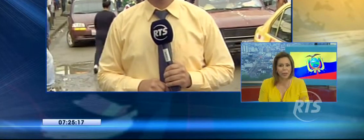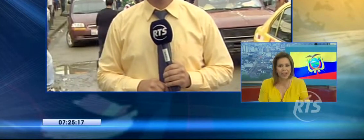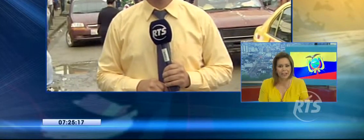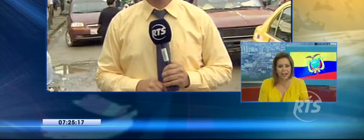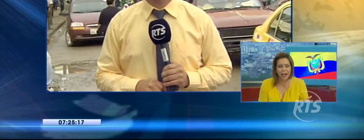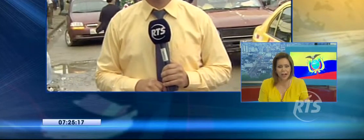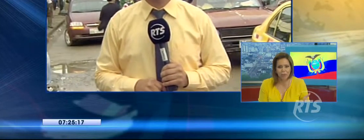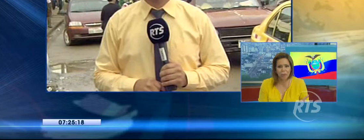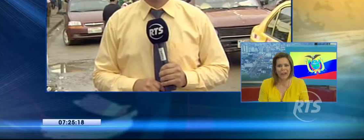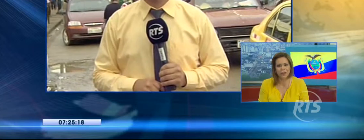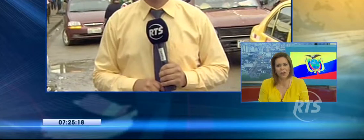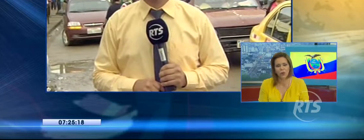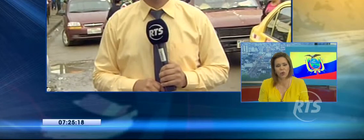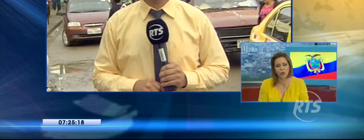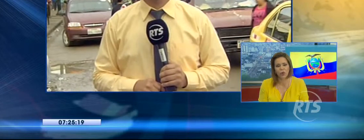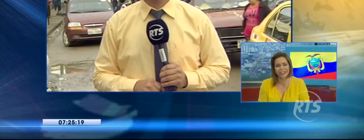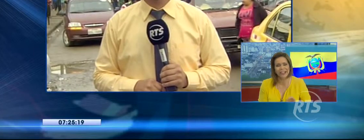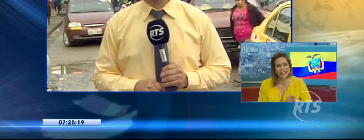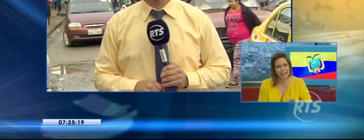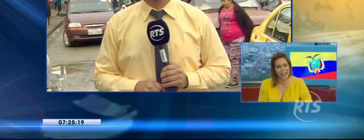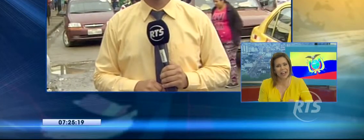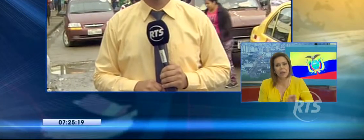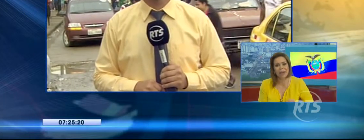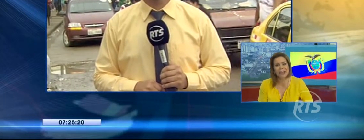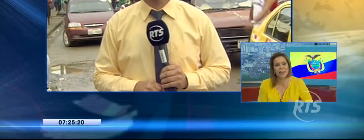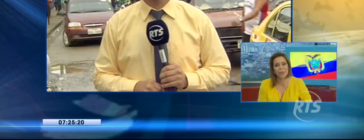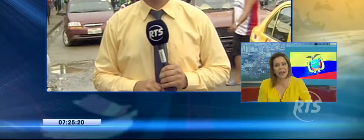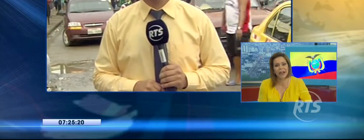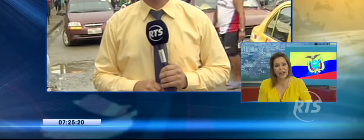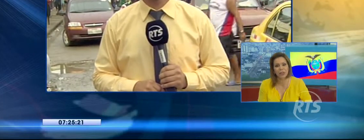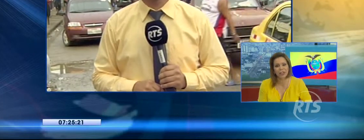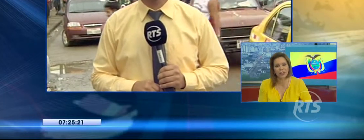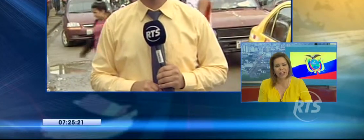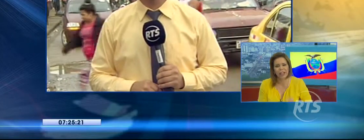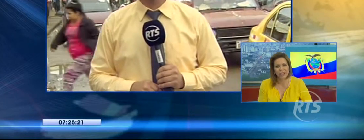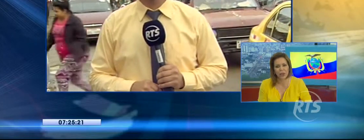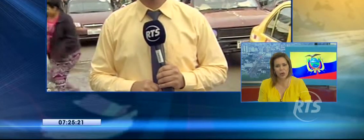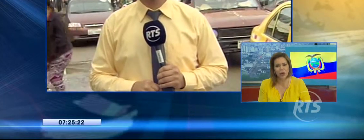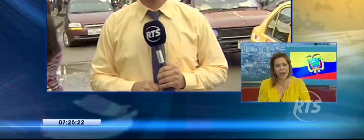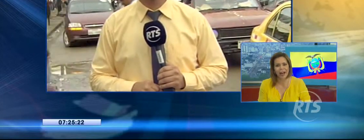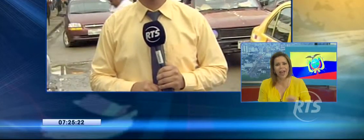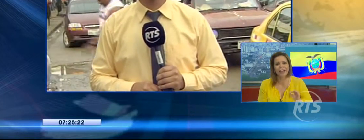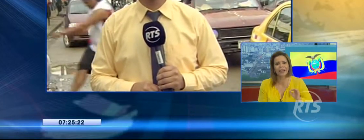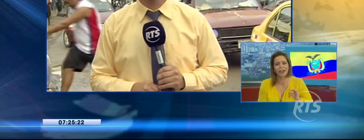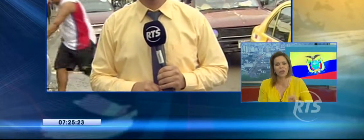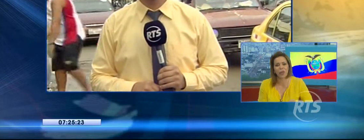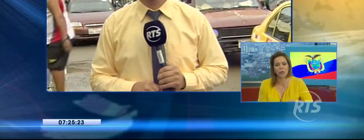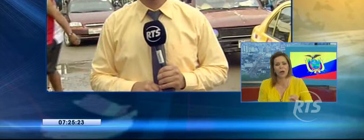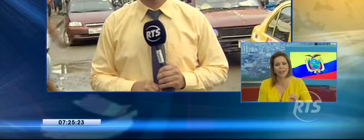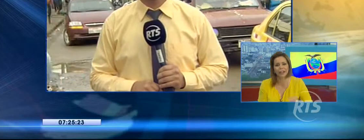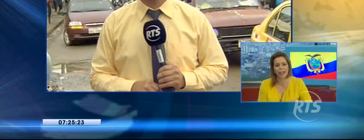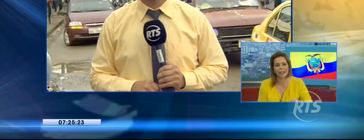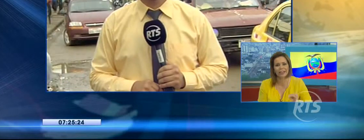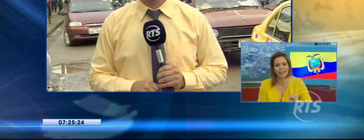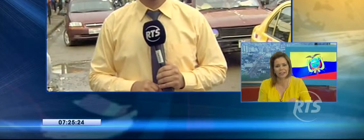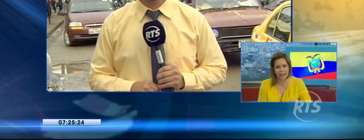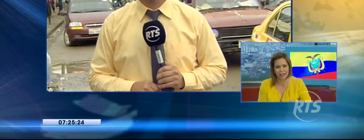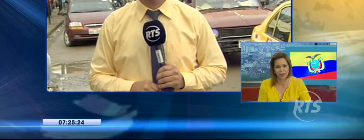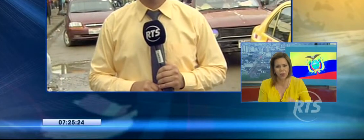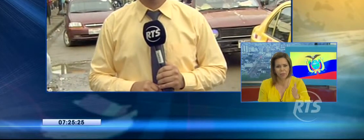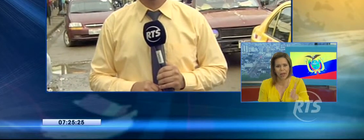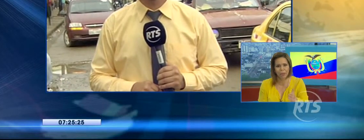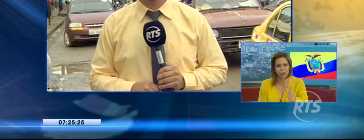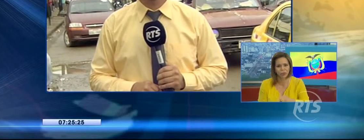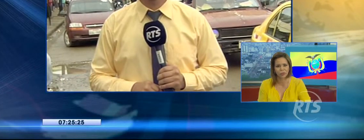e impericia por parte de los conductores serían las principales causas que dieron lugar a este nuevo accidente de